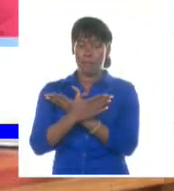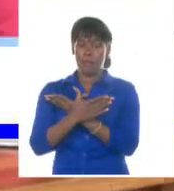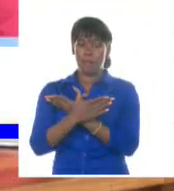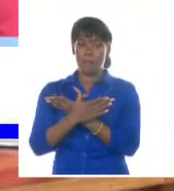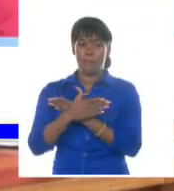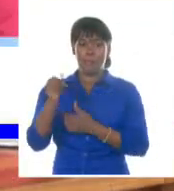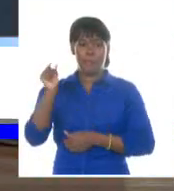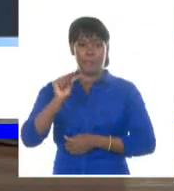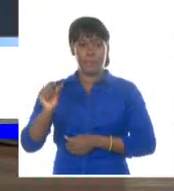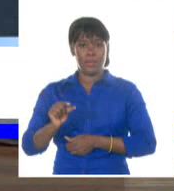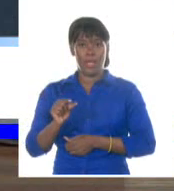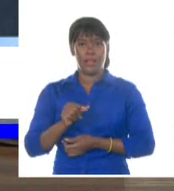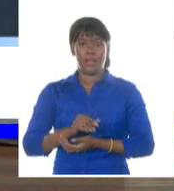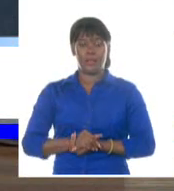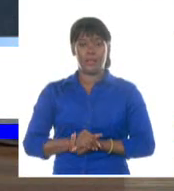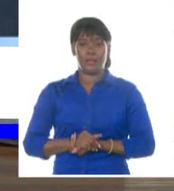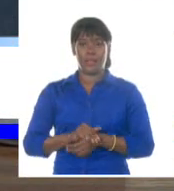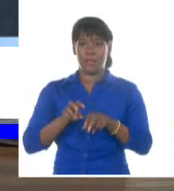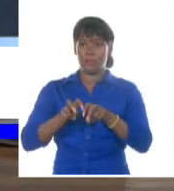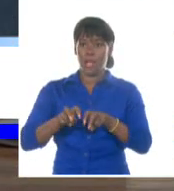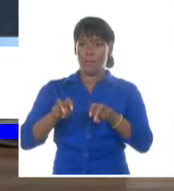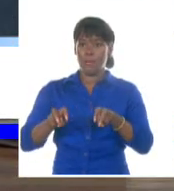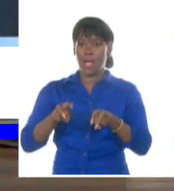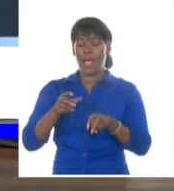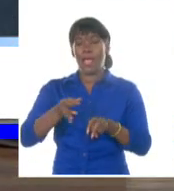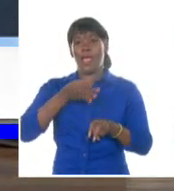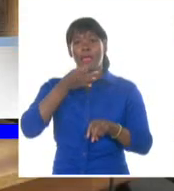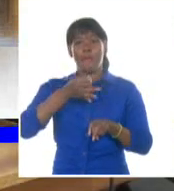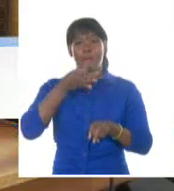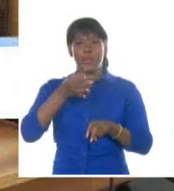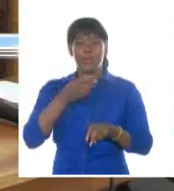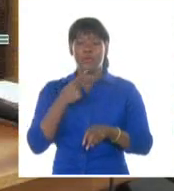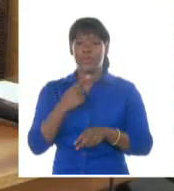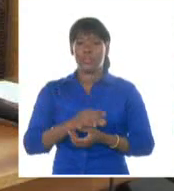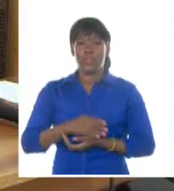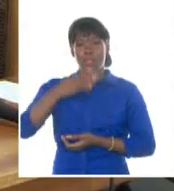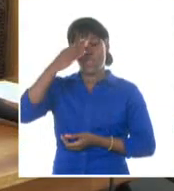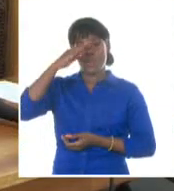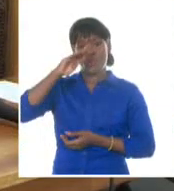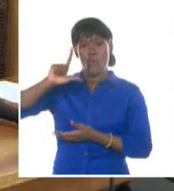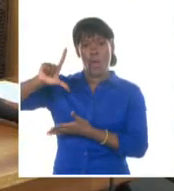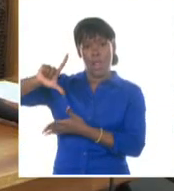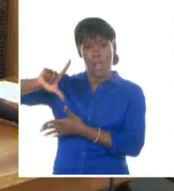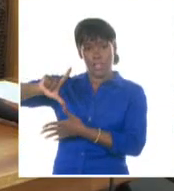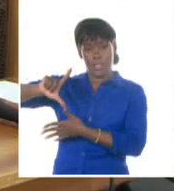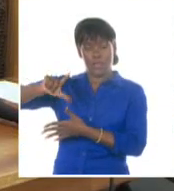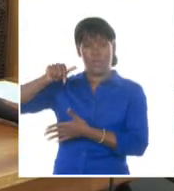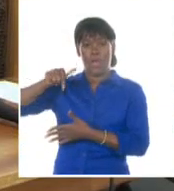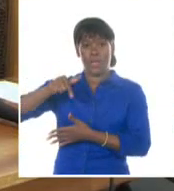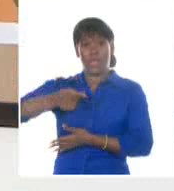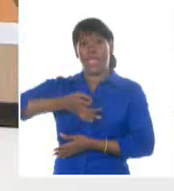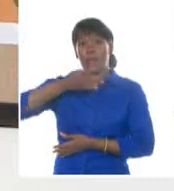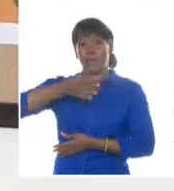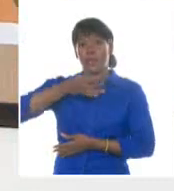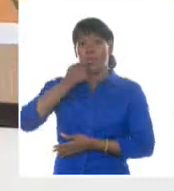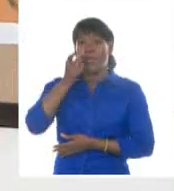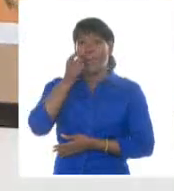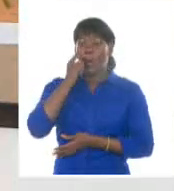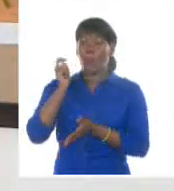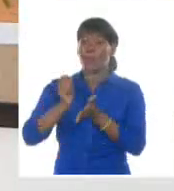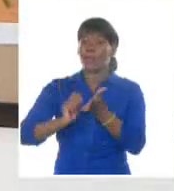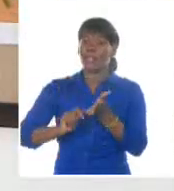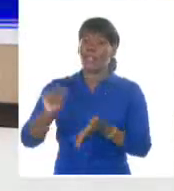literario Ítalo Calvino, Cuba y Latinoamérica, un libro que muestra la impronta de este escritor cubano-italiano. El modo en